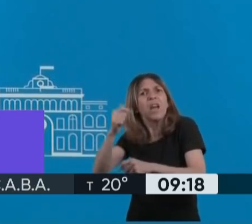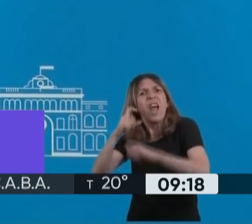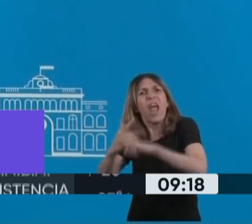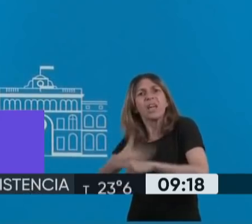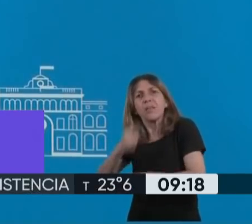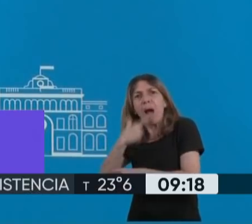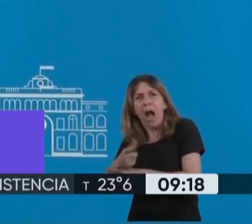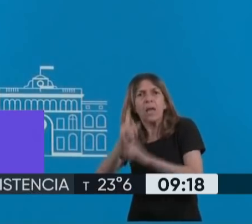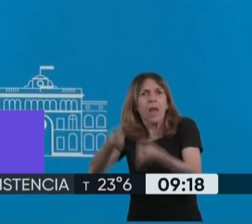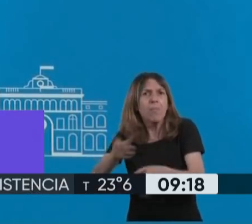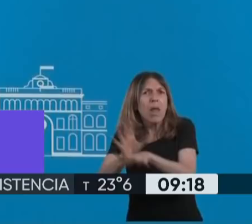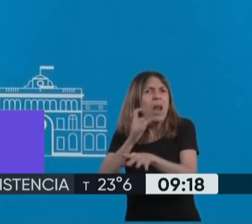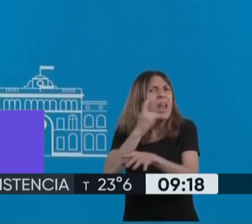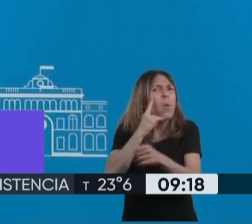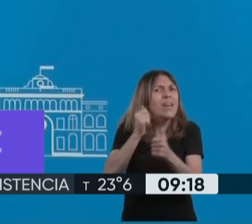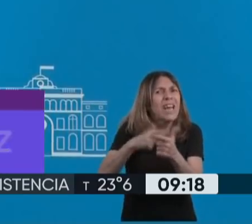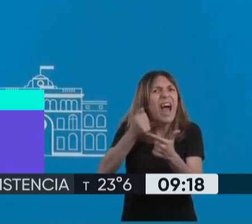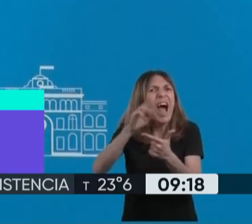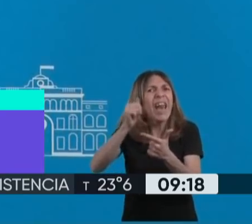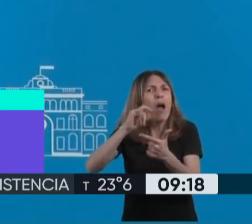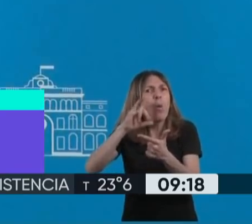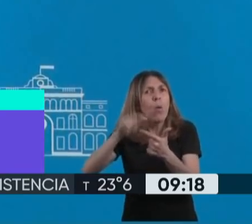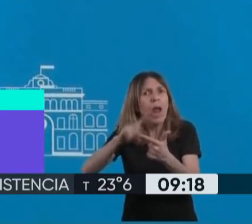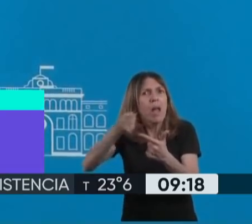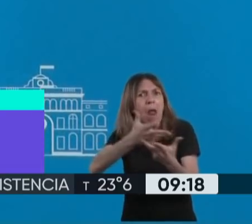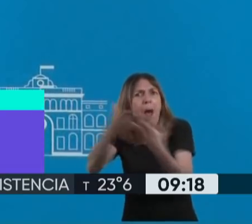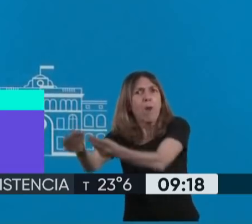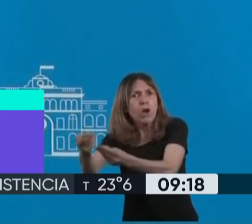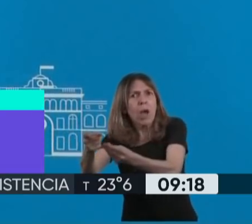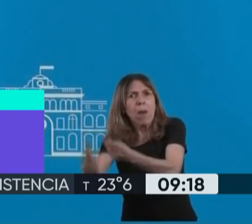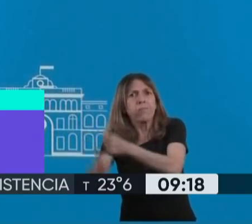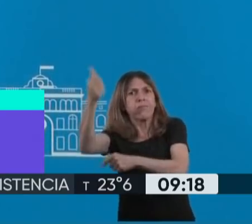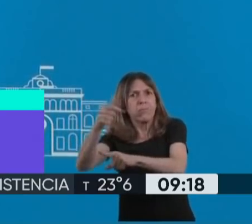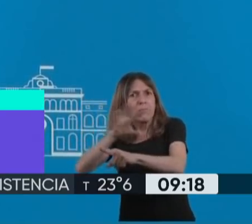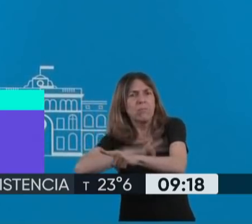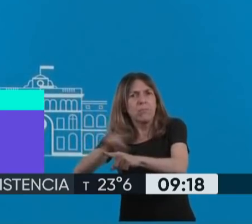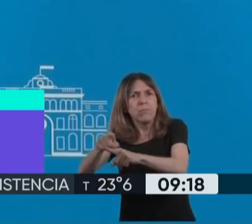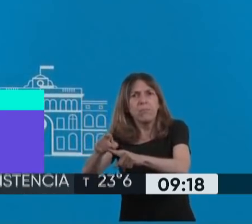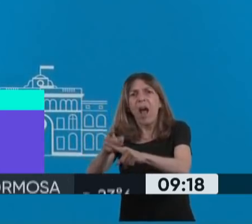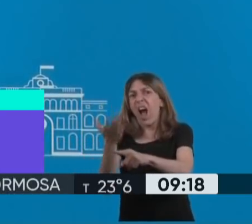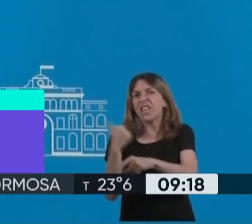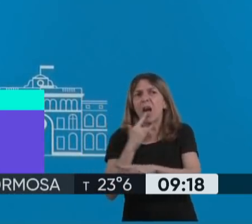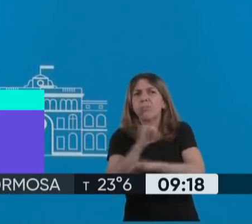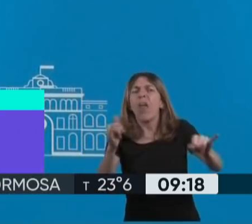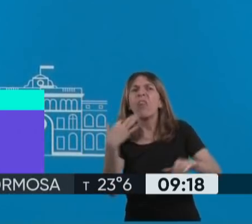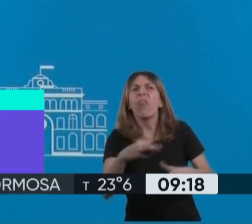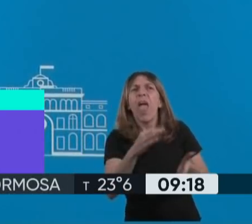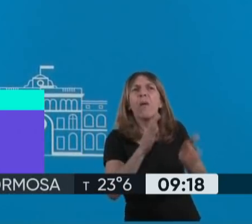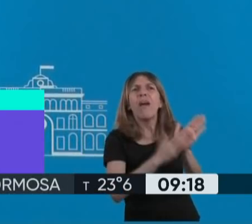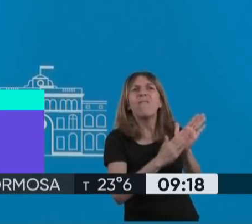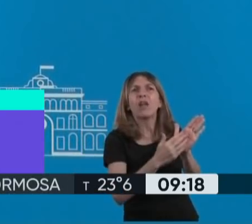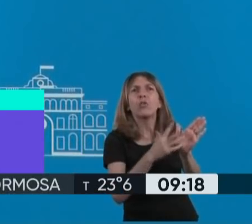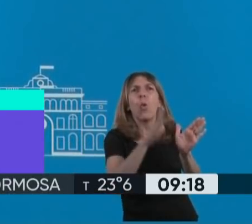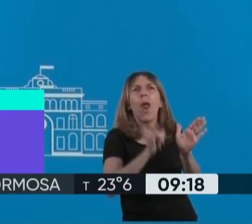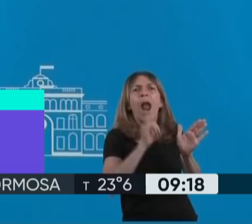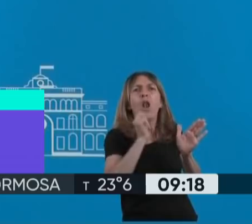muchísimos beneficios por parte de Iguacel y de Aranguren, que ayer mismo salió a decir que había que subir las tarifas porque Edesur no